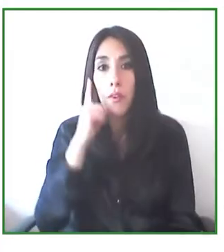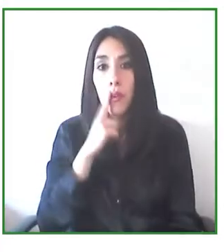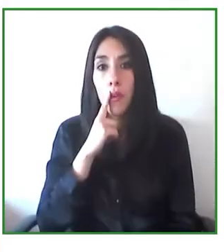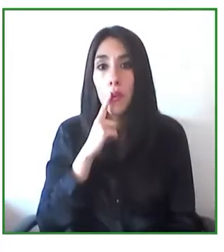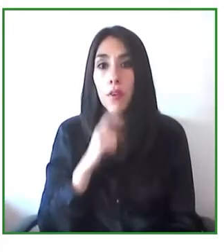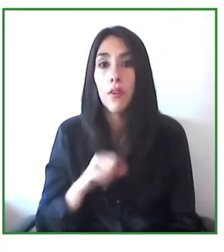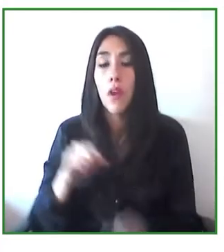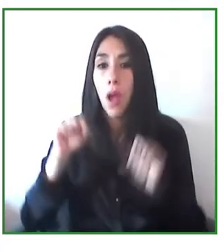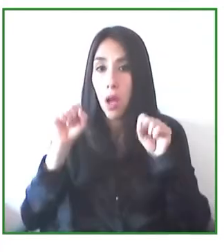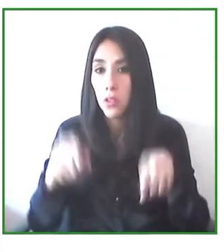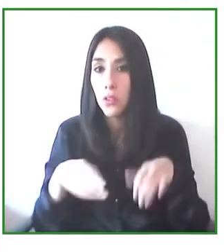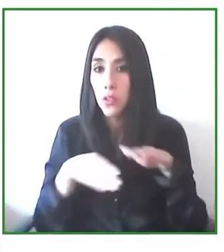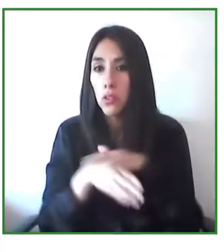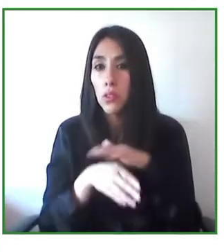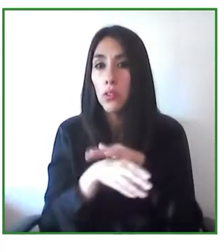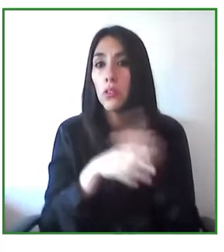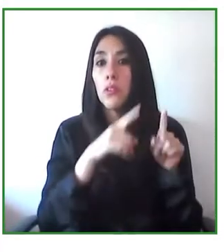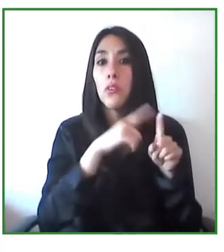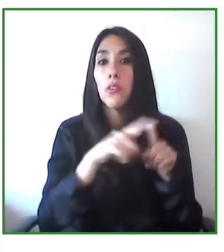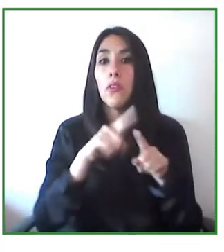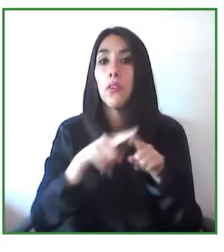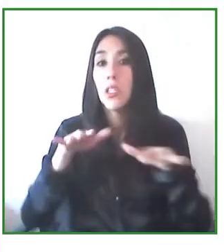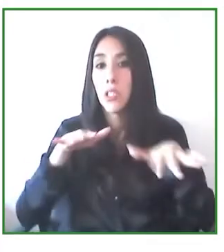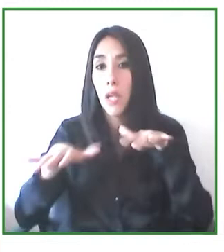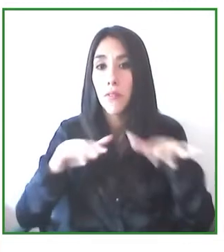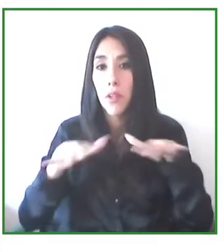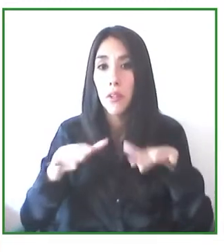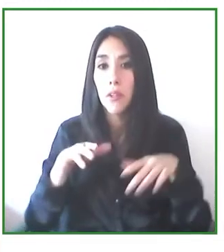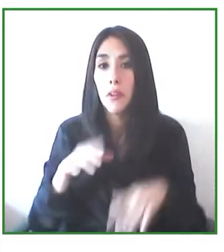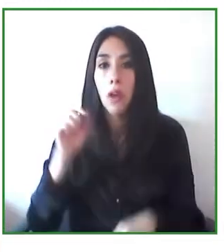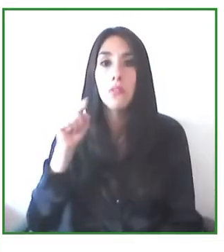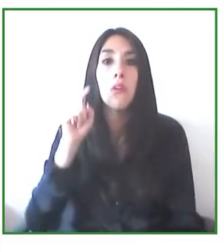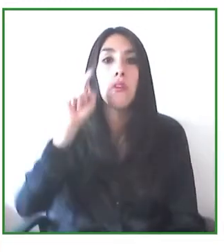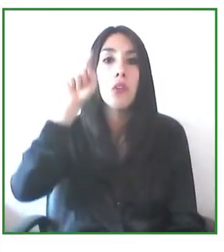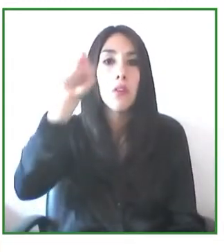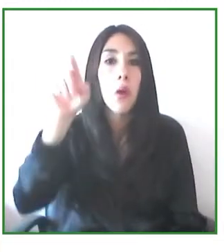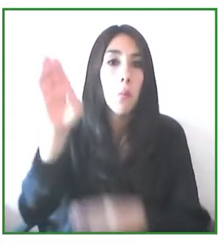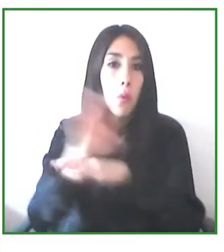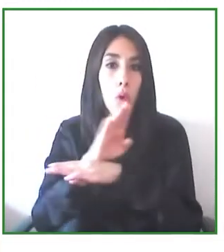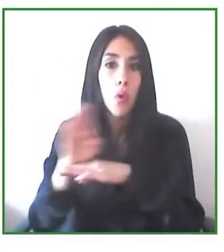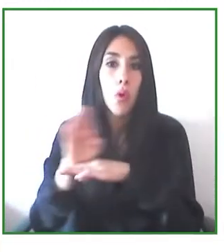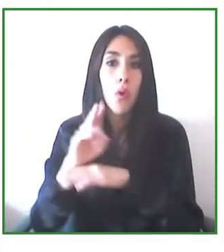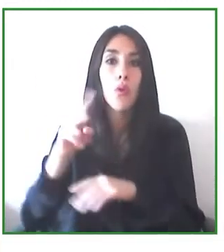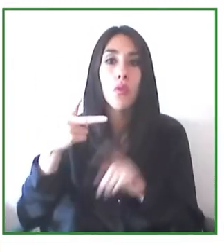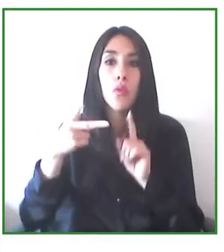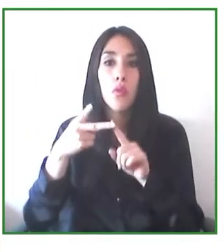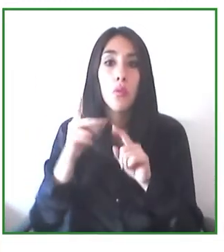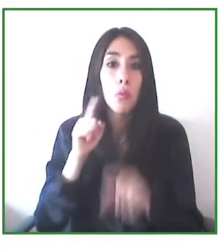agencia de empleo, puedan ir a una cita médica, a diferentes